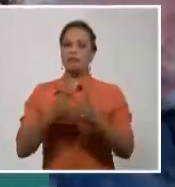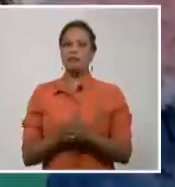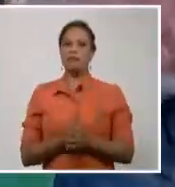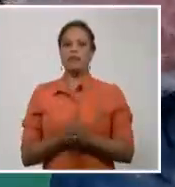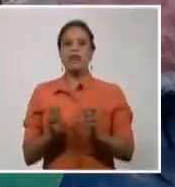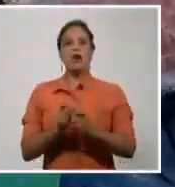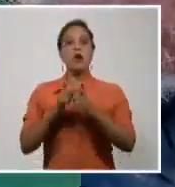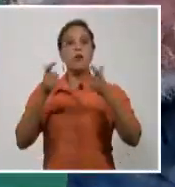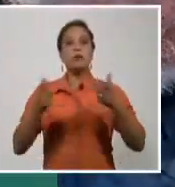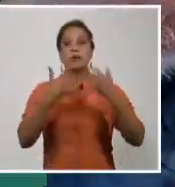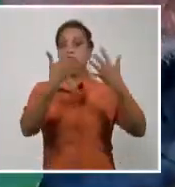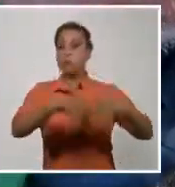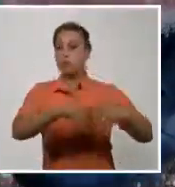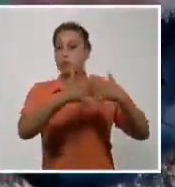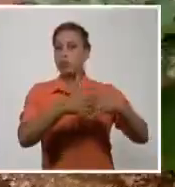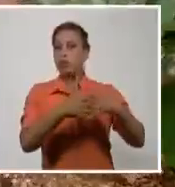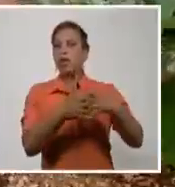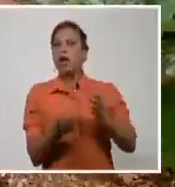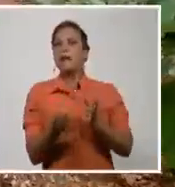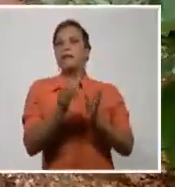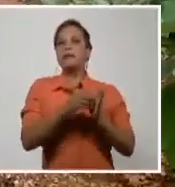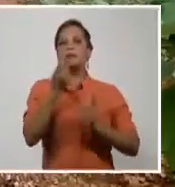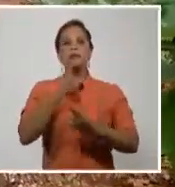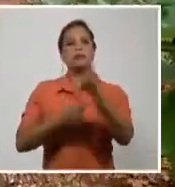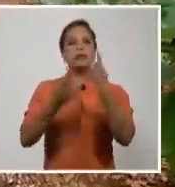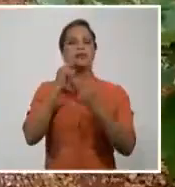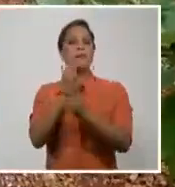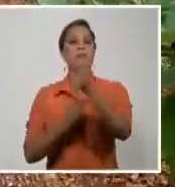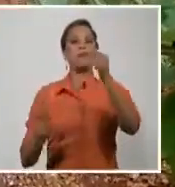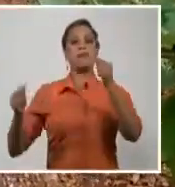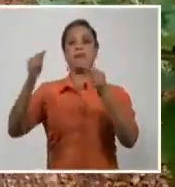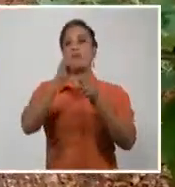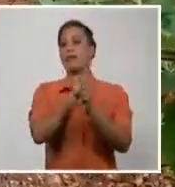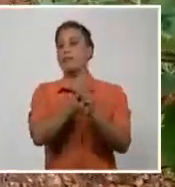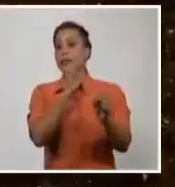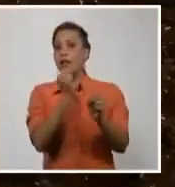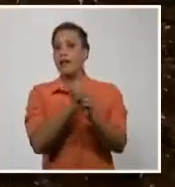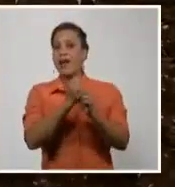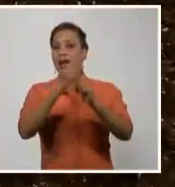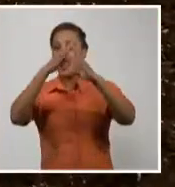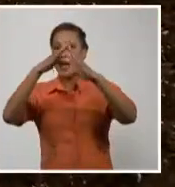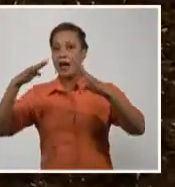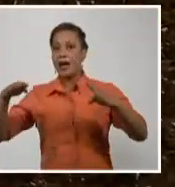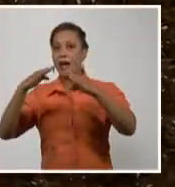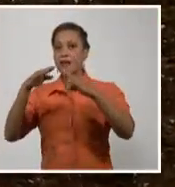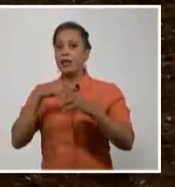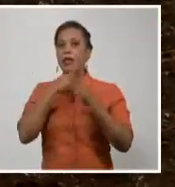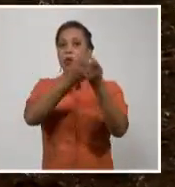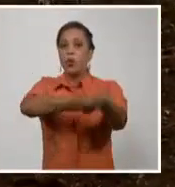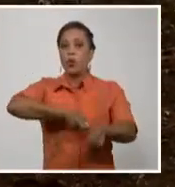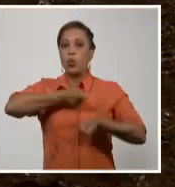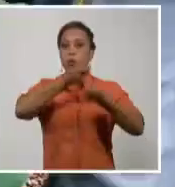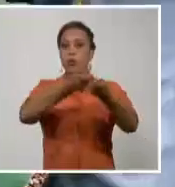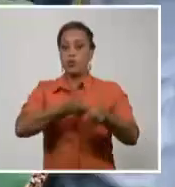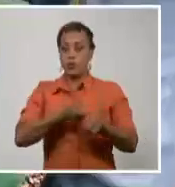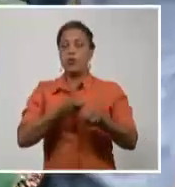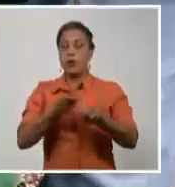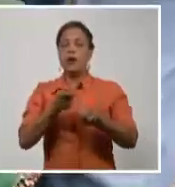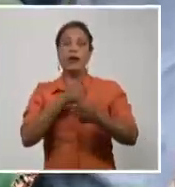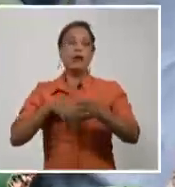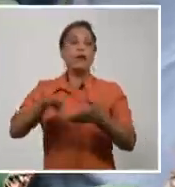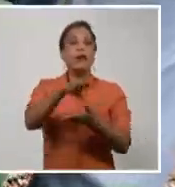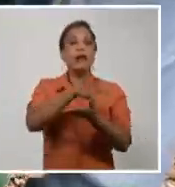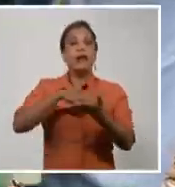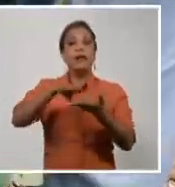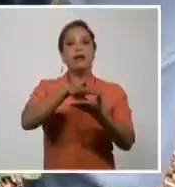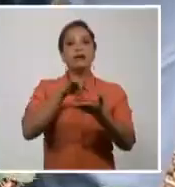Incrementar producciones aplicando alternativas es prioridad del trabajo en las casas de cultivo protegido de la unidad empresarial de base de la agricultura